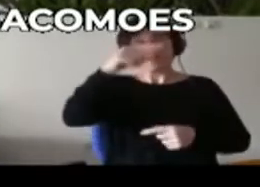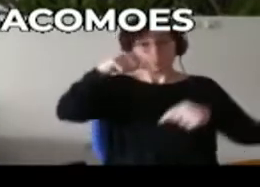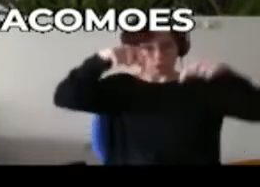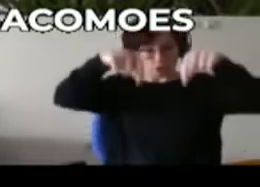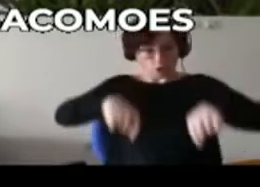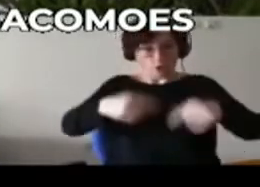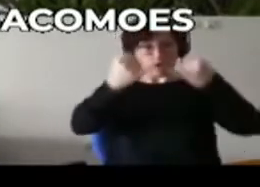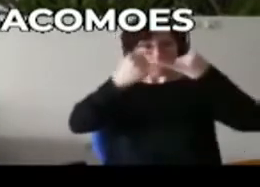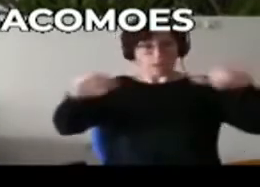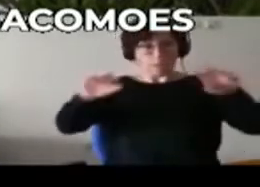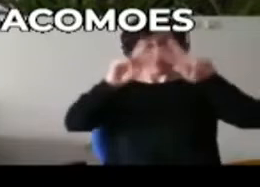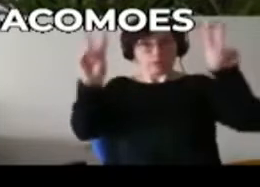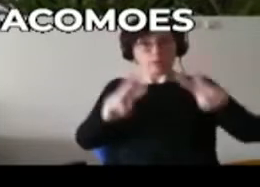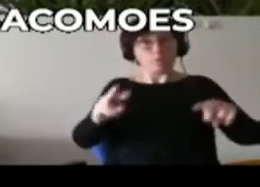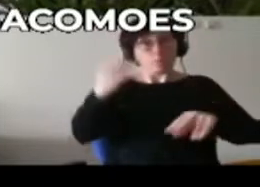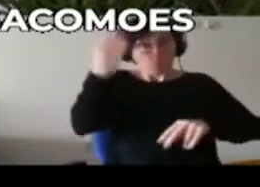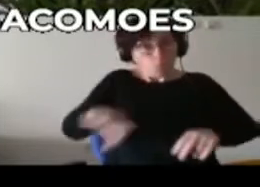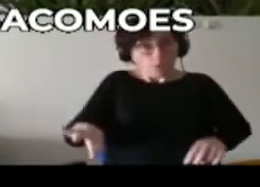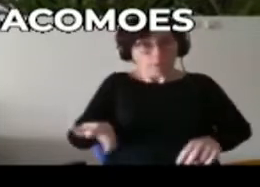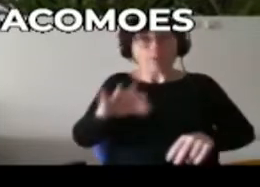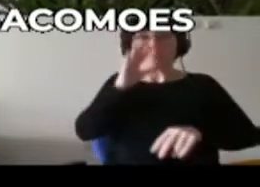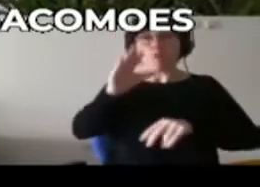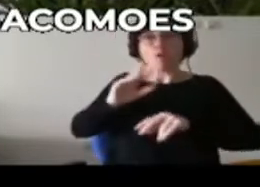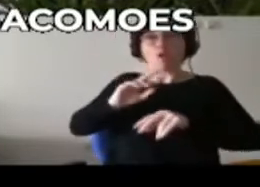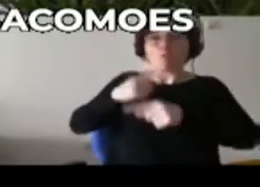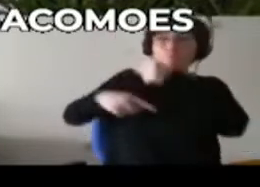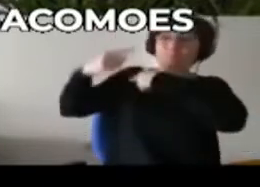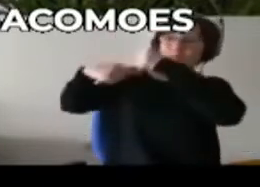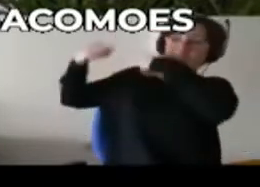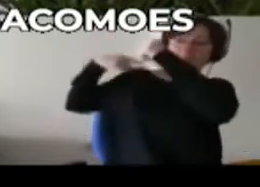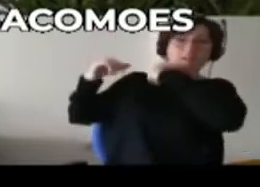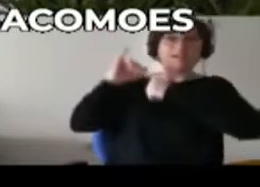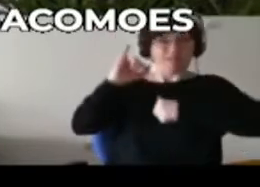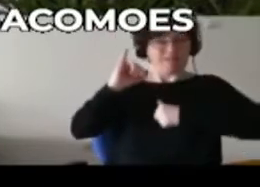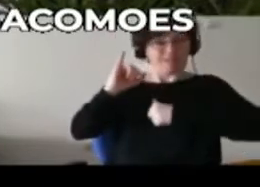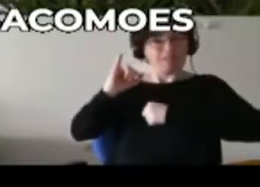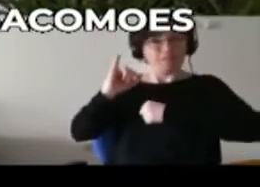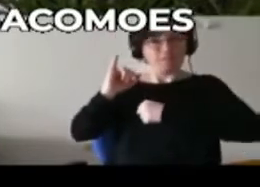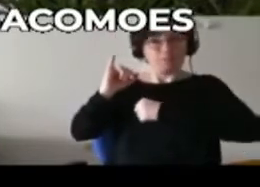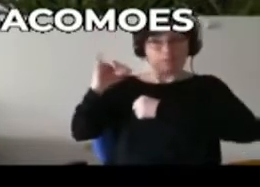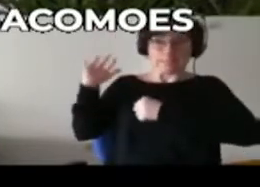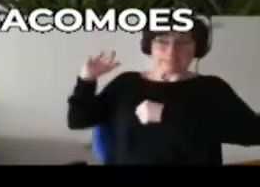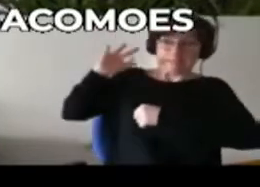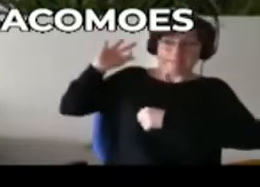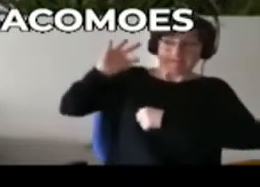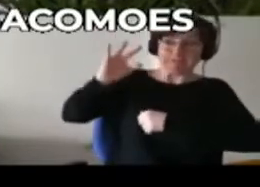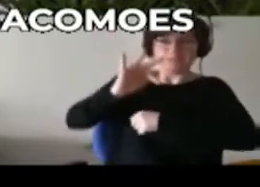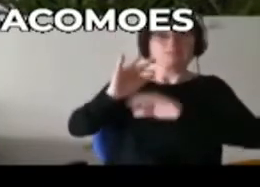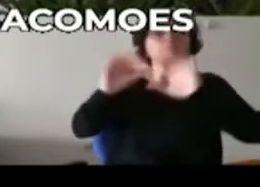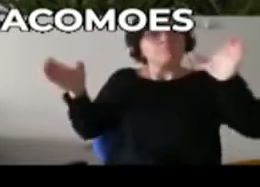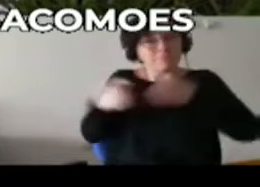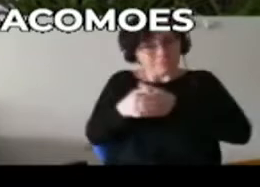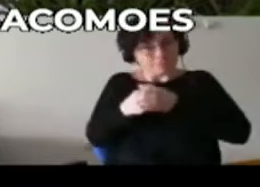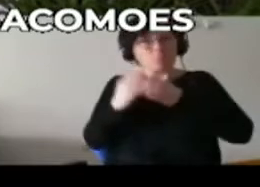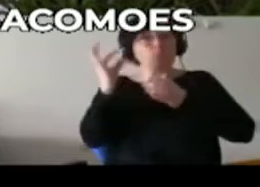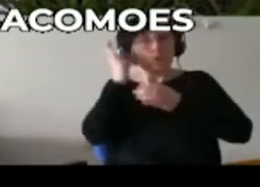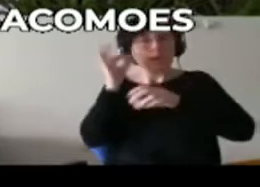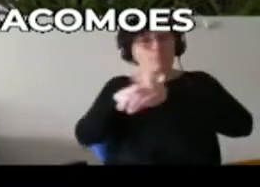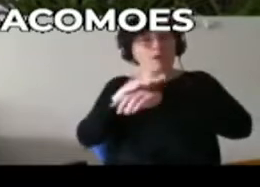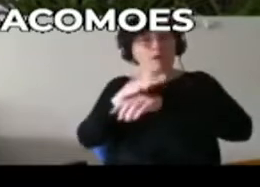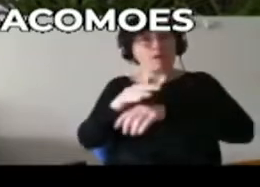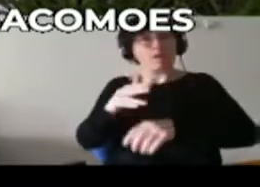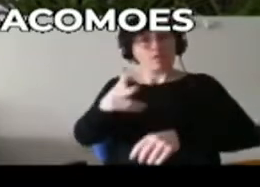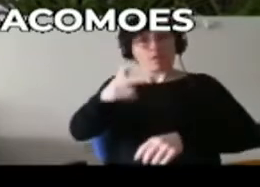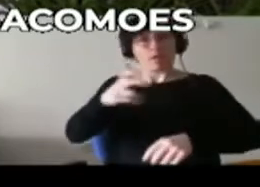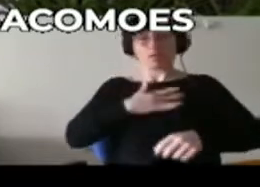Día Internacional de la Mujer es porque otras vinieron antes. Porque antes que nosotras, otras se juntaron para defender su derecho a una